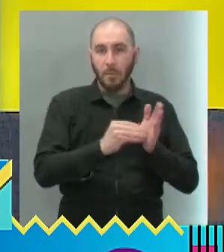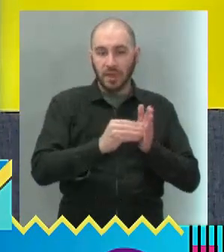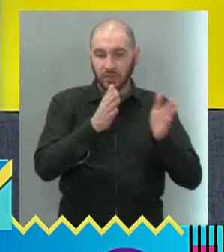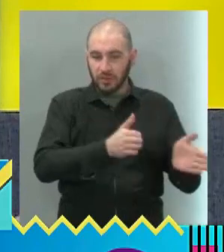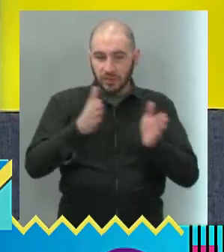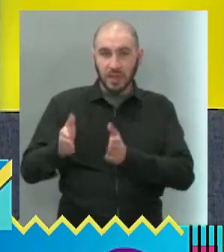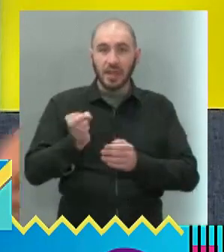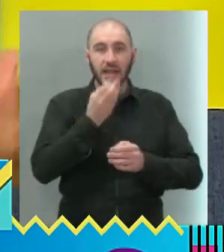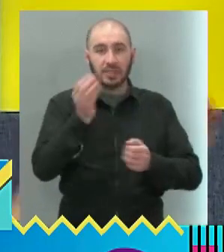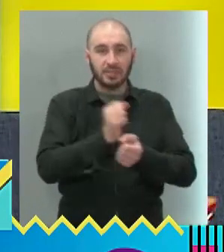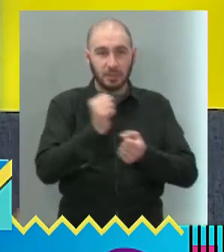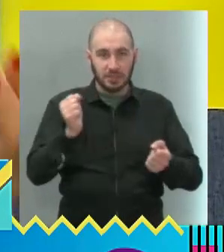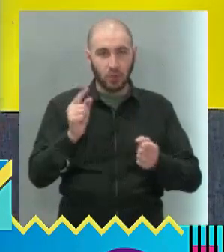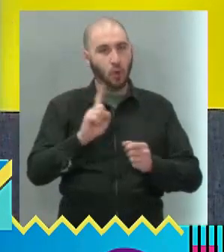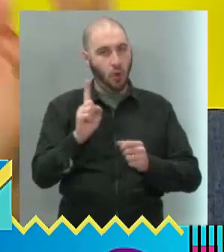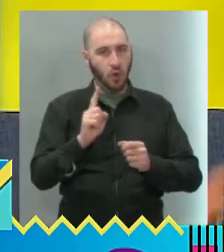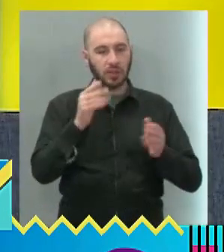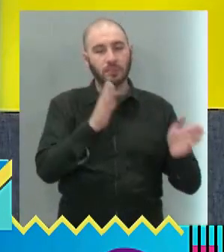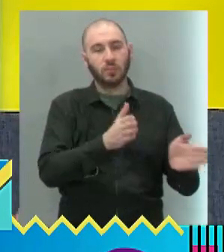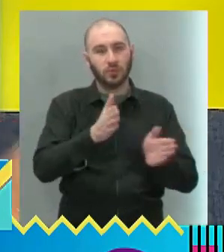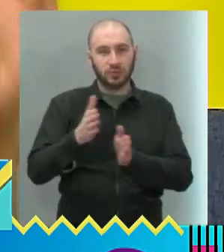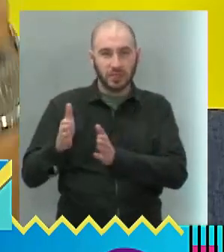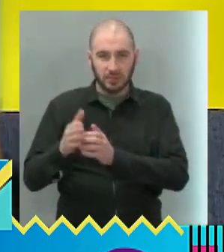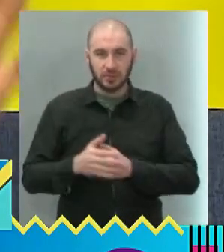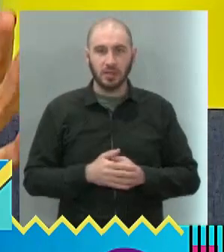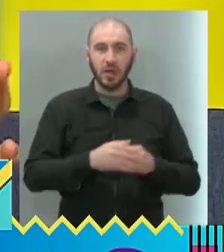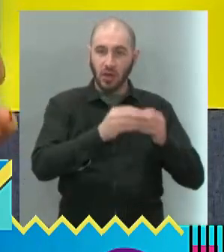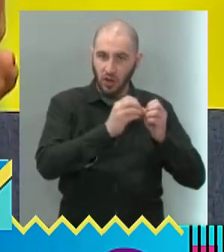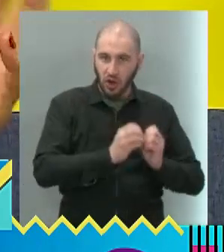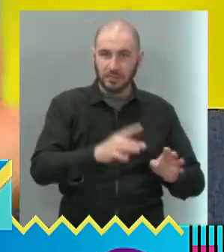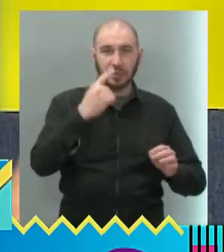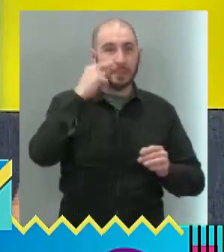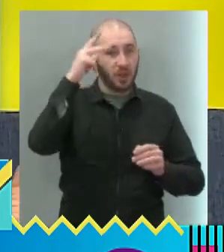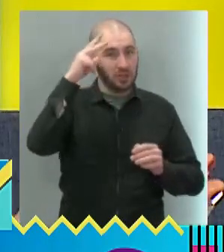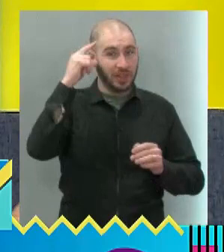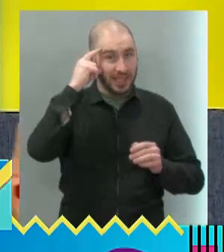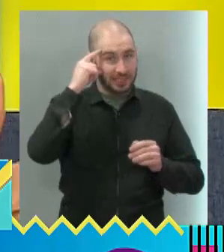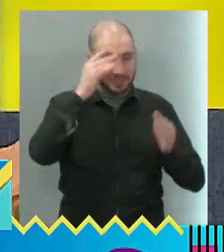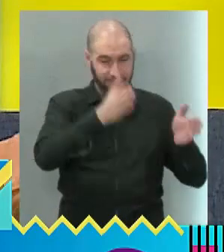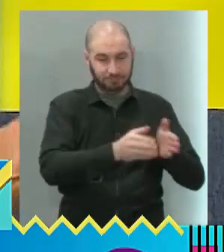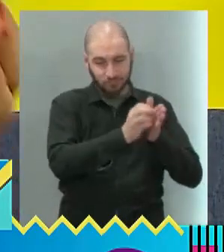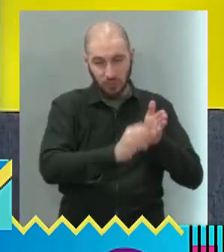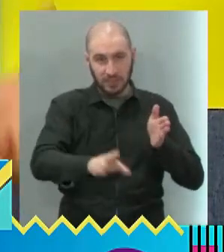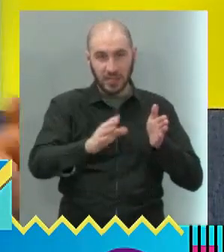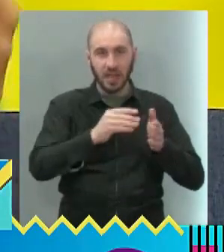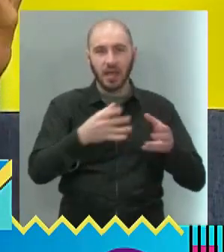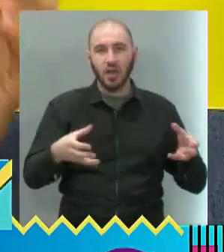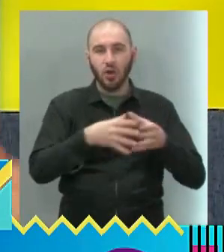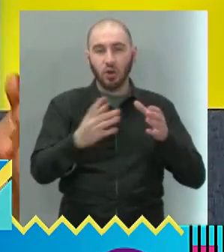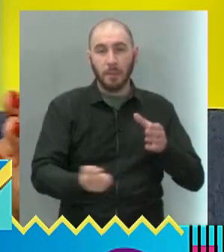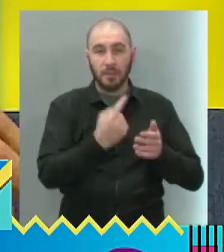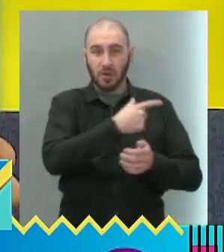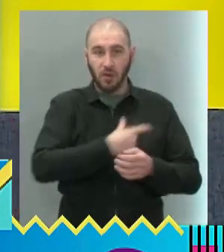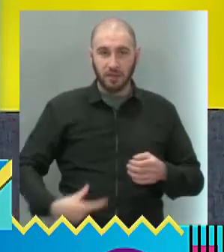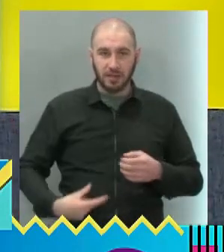de declaración de independencia, no, es un proceso que comienza en 1810 con la formación de una